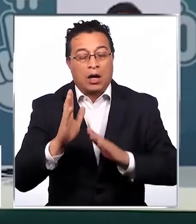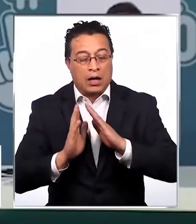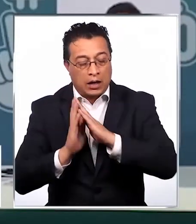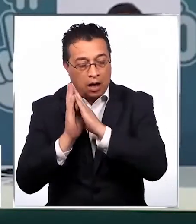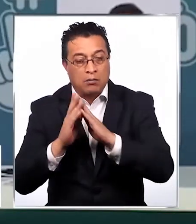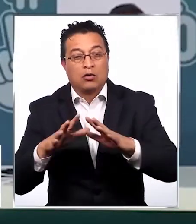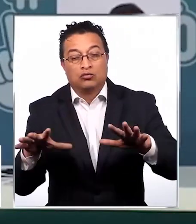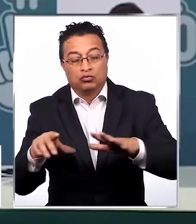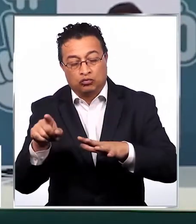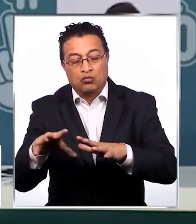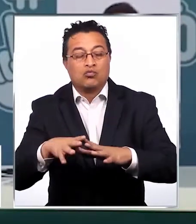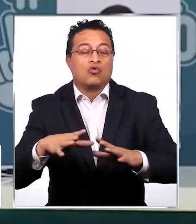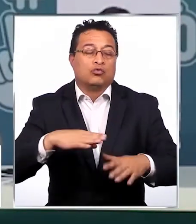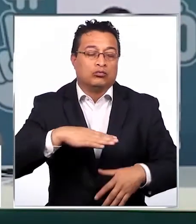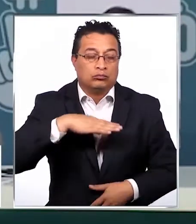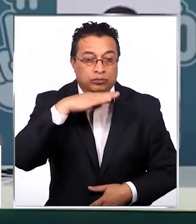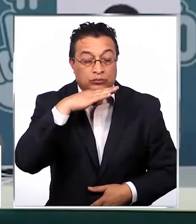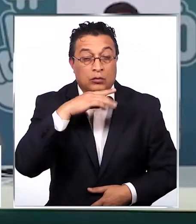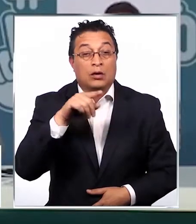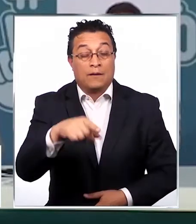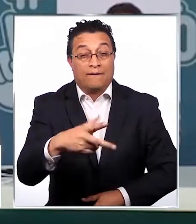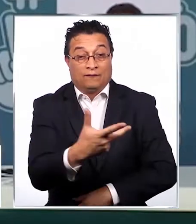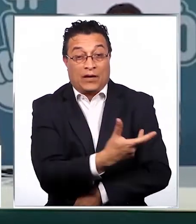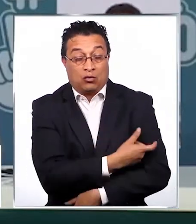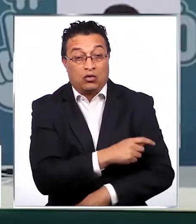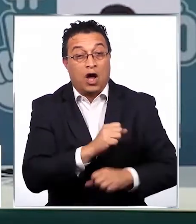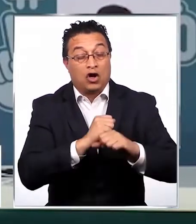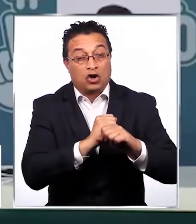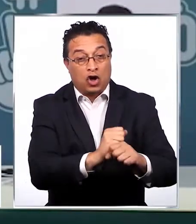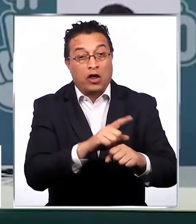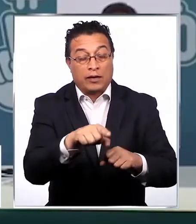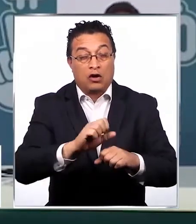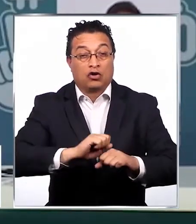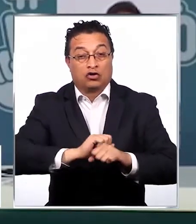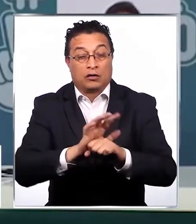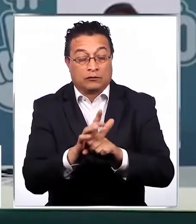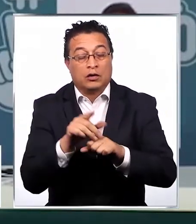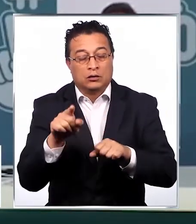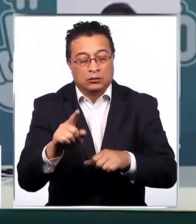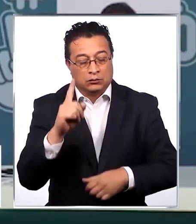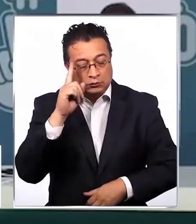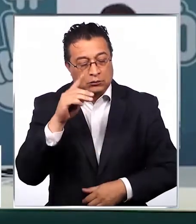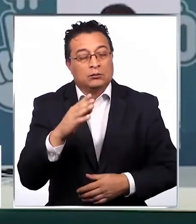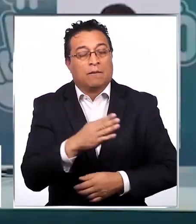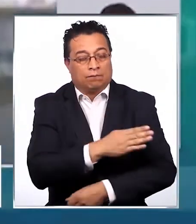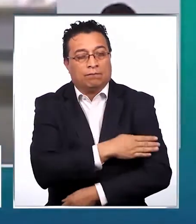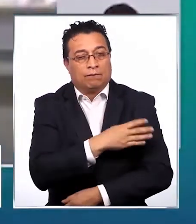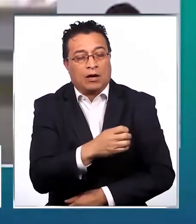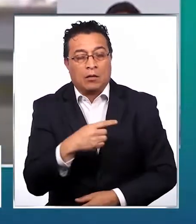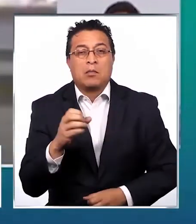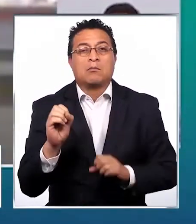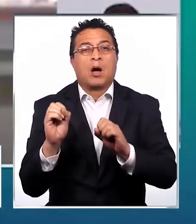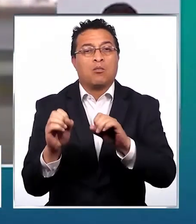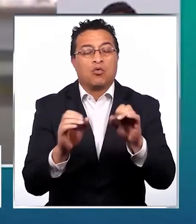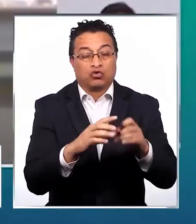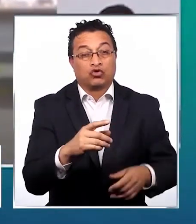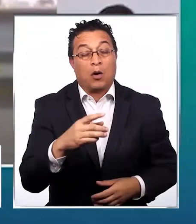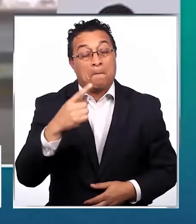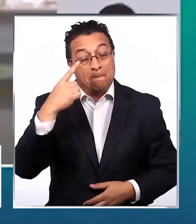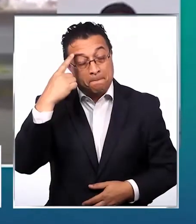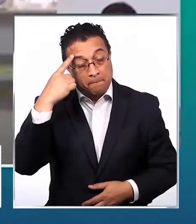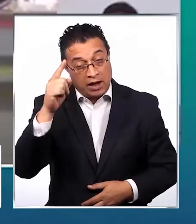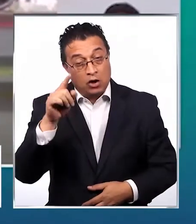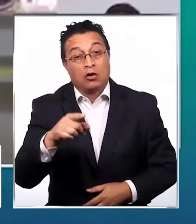de camas que es bastante alta. La vacuna contra el COVID-19 es una luz de esperanza para muchos. Sin